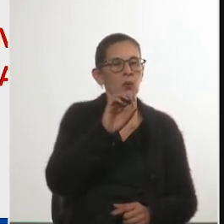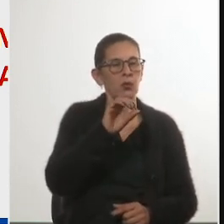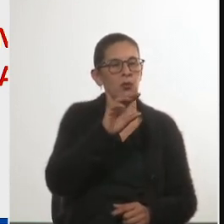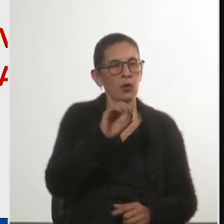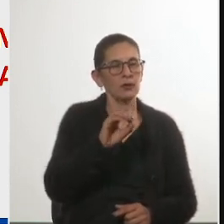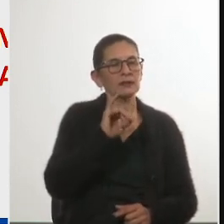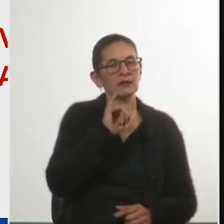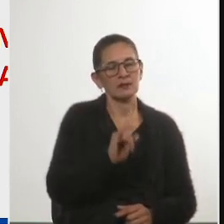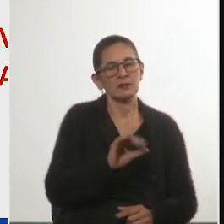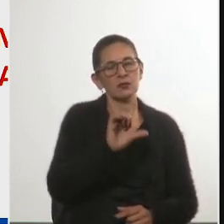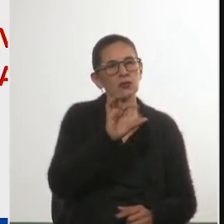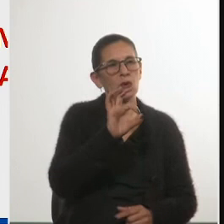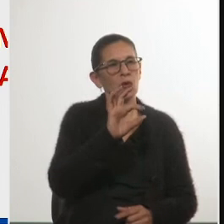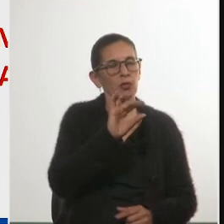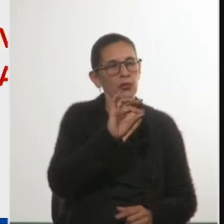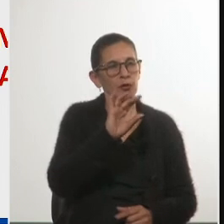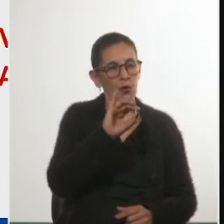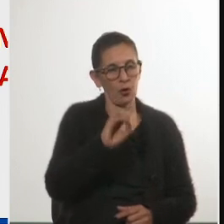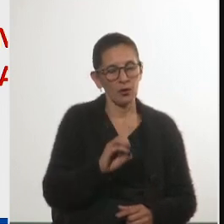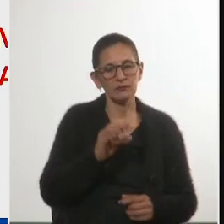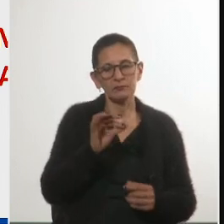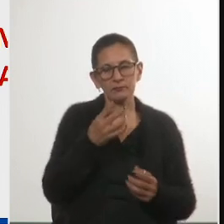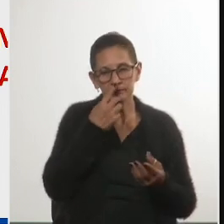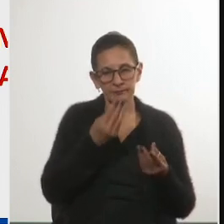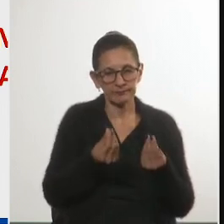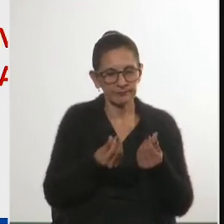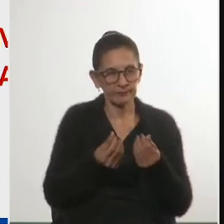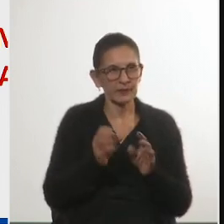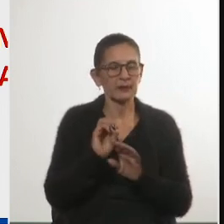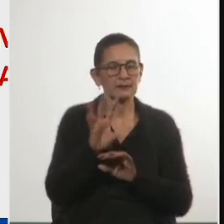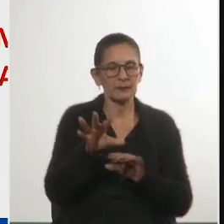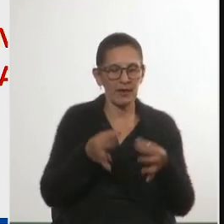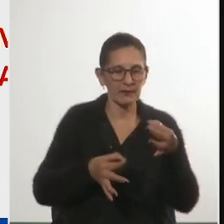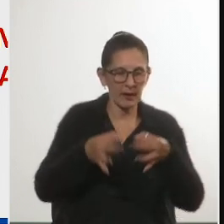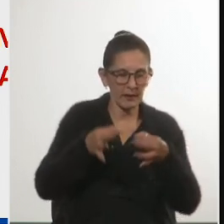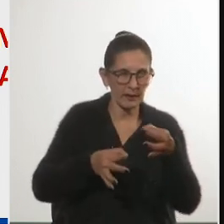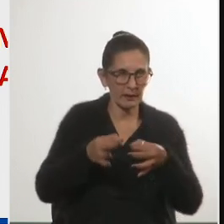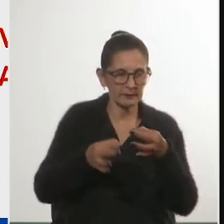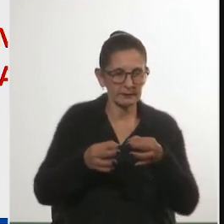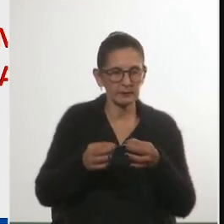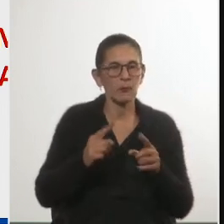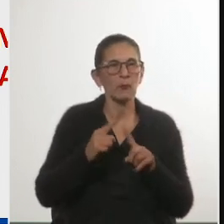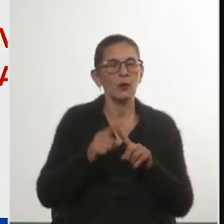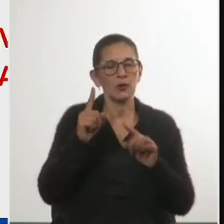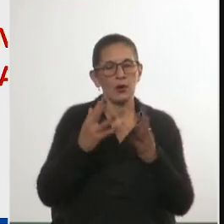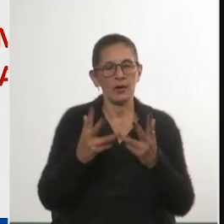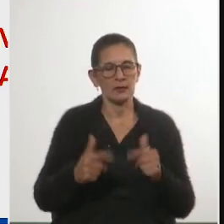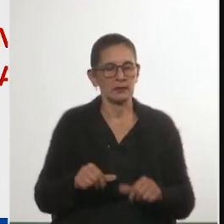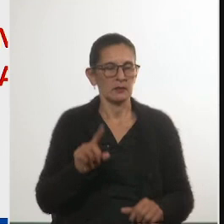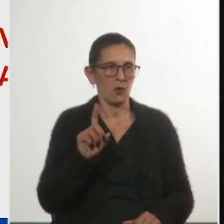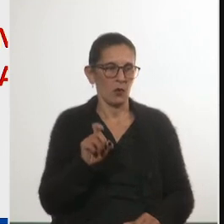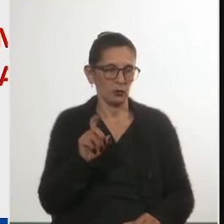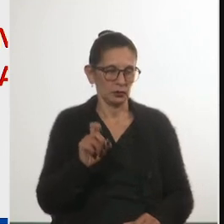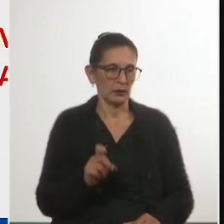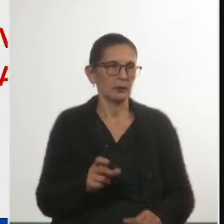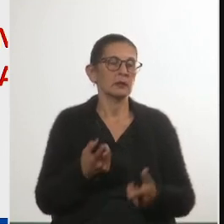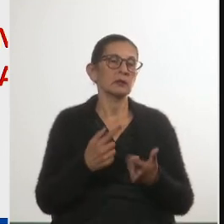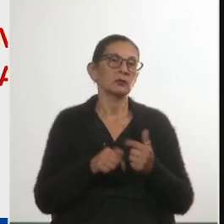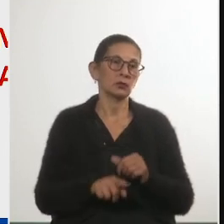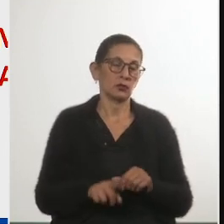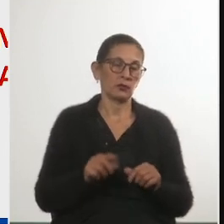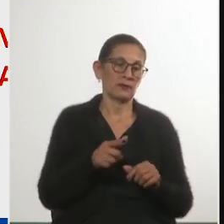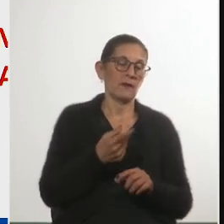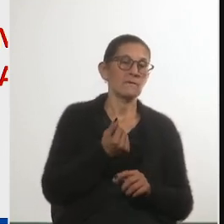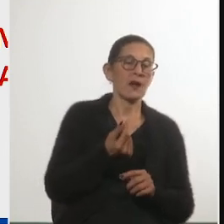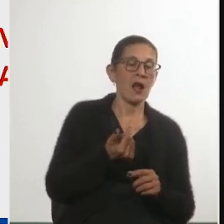sodio en las tomas habituales enviadas por el organismo OCE. Por lo tanto, estando